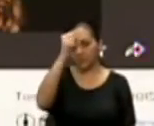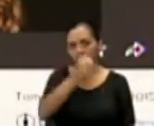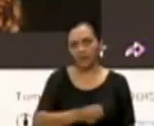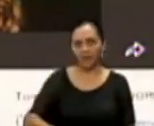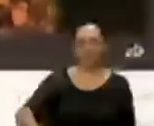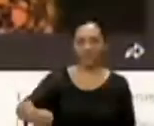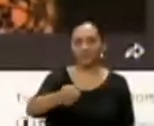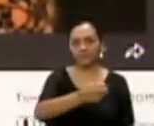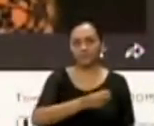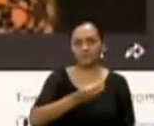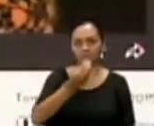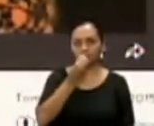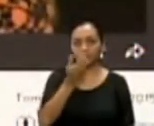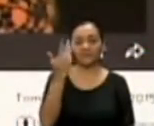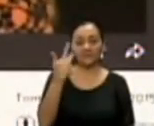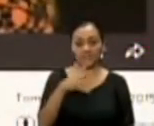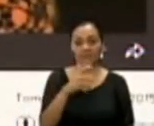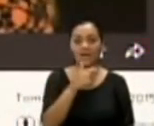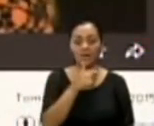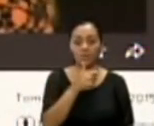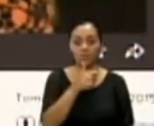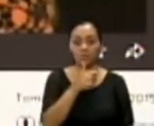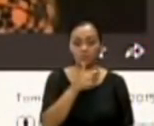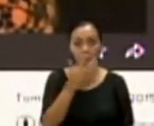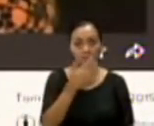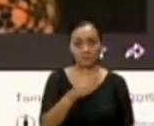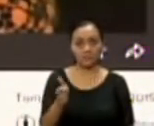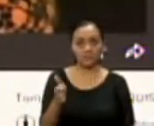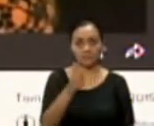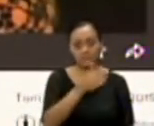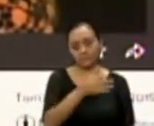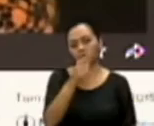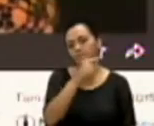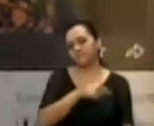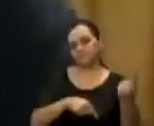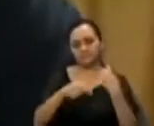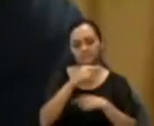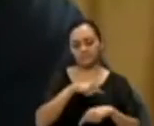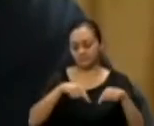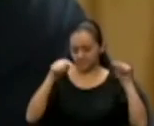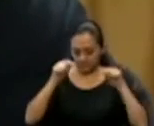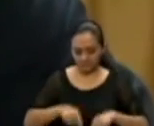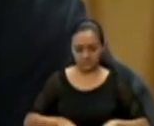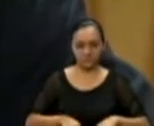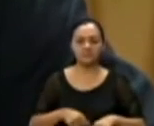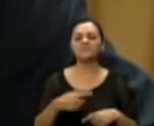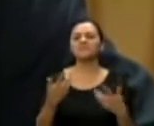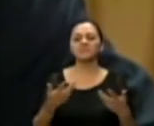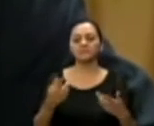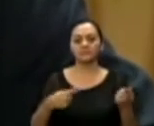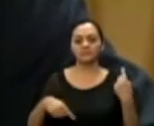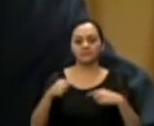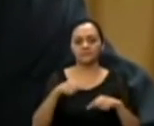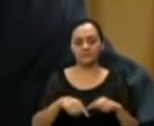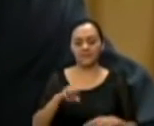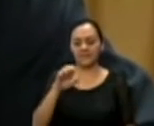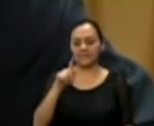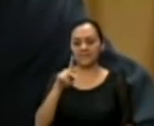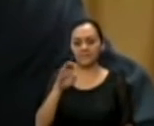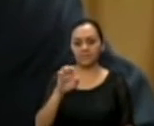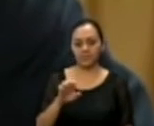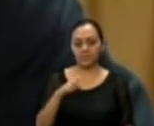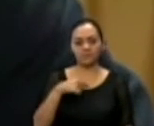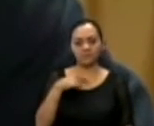wine luego de este almuerzo popular nos trasladamos hacia acá de este campus de la espe que